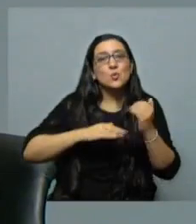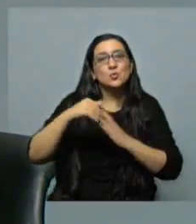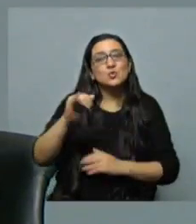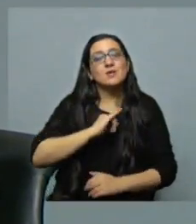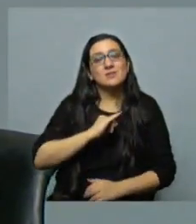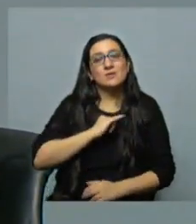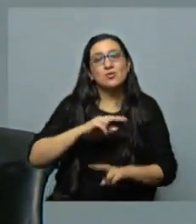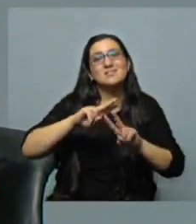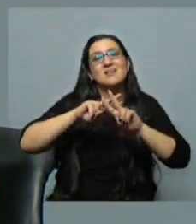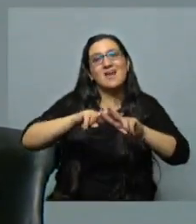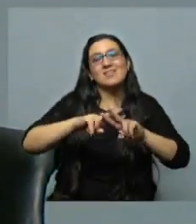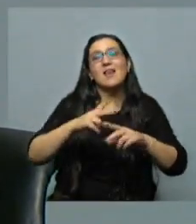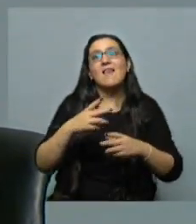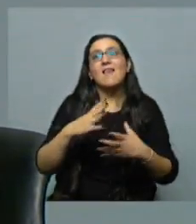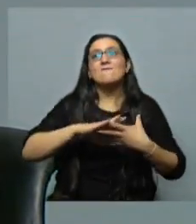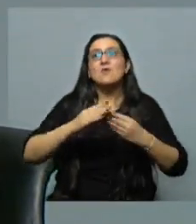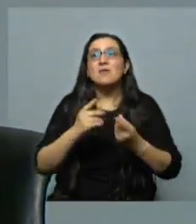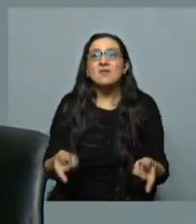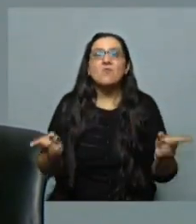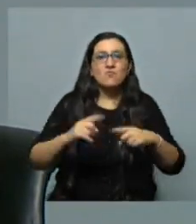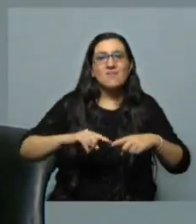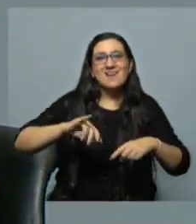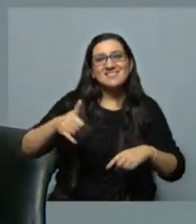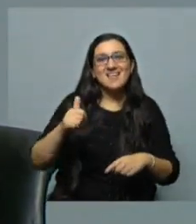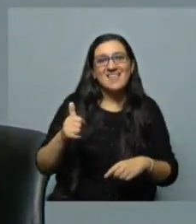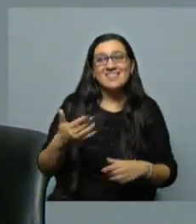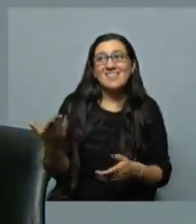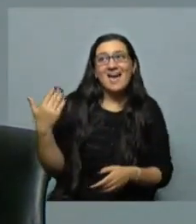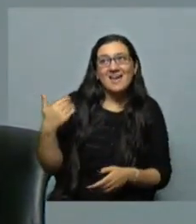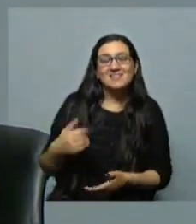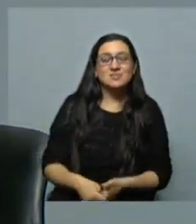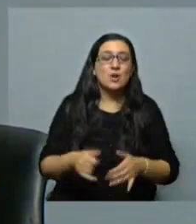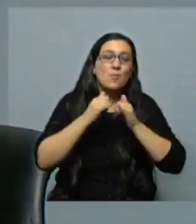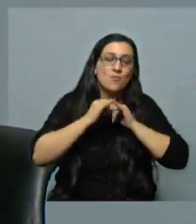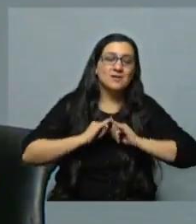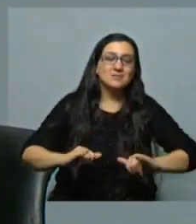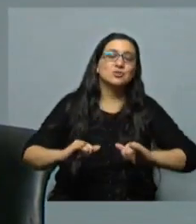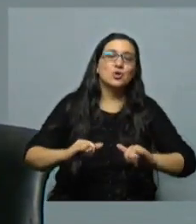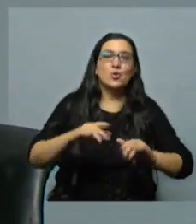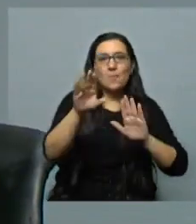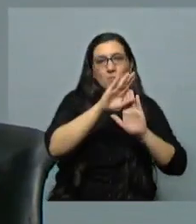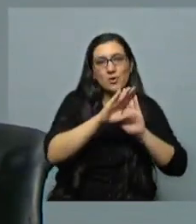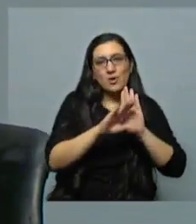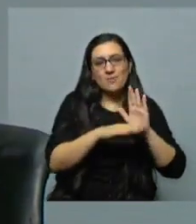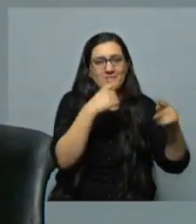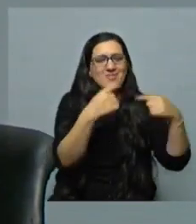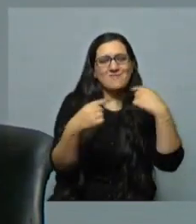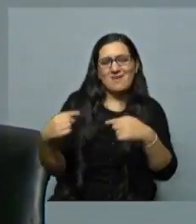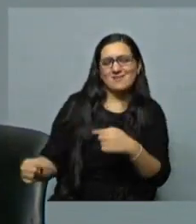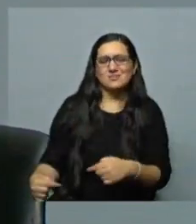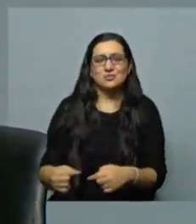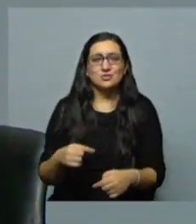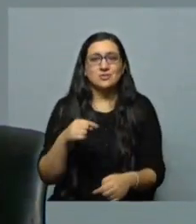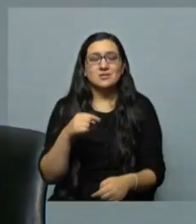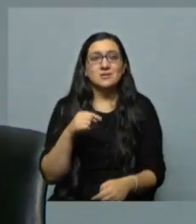hashtag, con esa forma de que vuelva la celeste de antes, a través de las redes, a través de publicaciones, a través de programas de la más diversa índole, esa